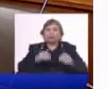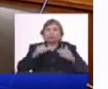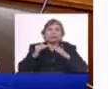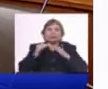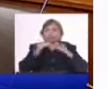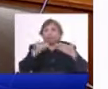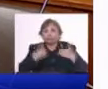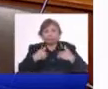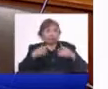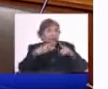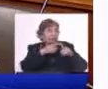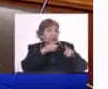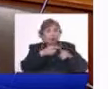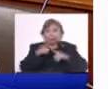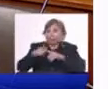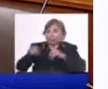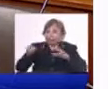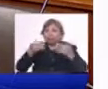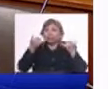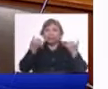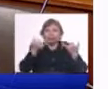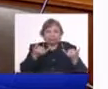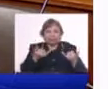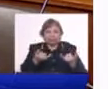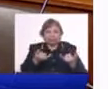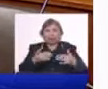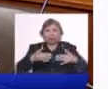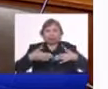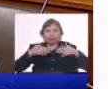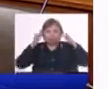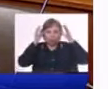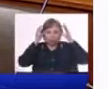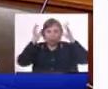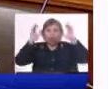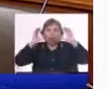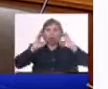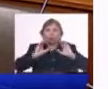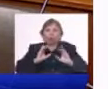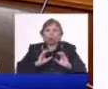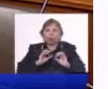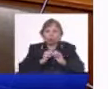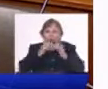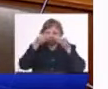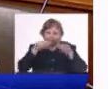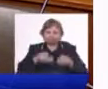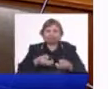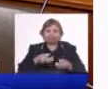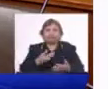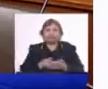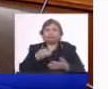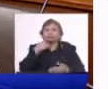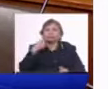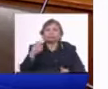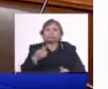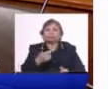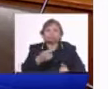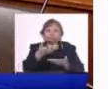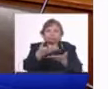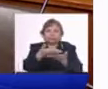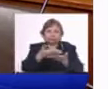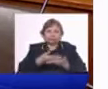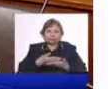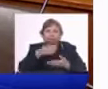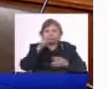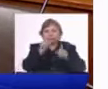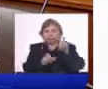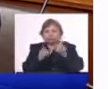que tengamos para poder efectivamente el día de hoy se tome un acuerdo contundente y que sea recibido bien